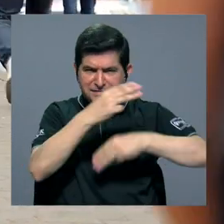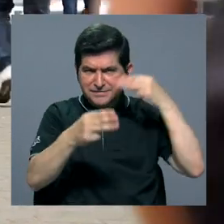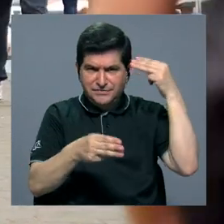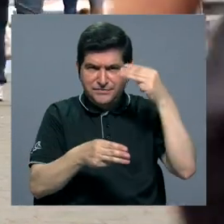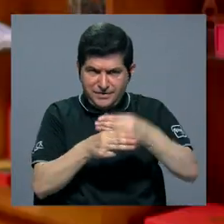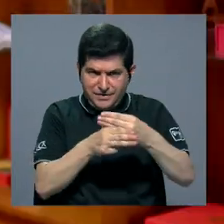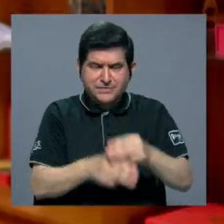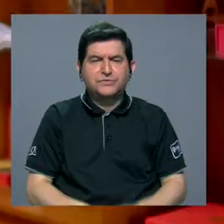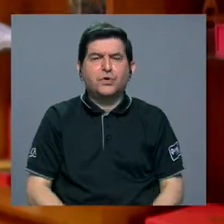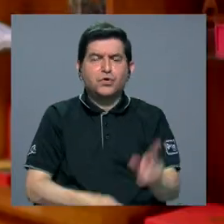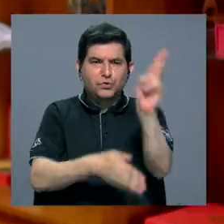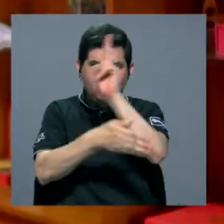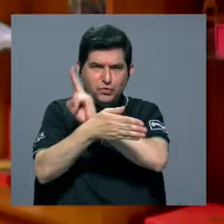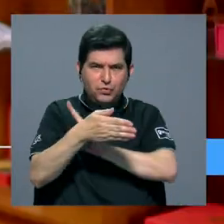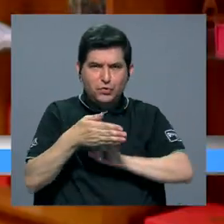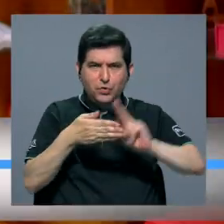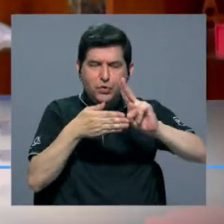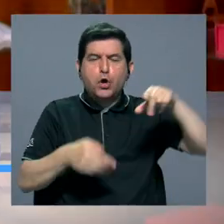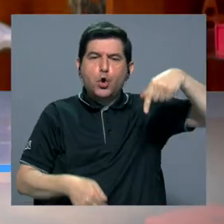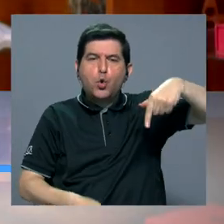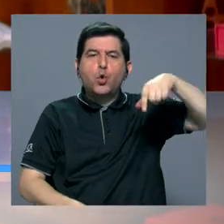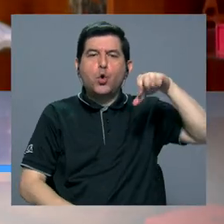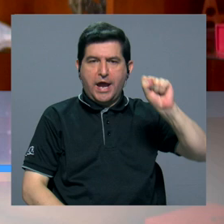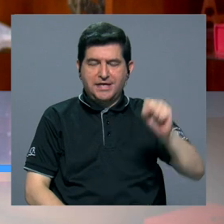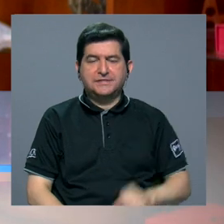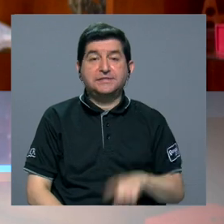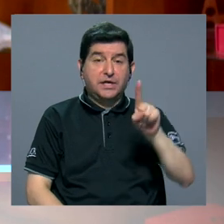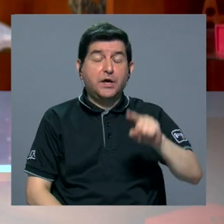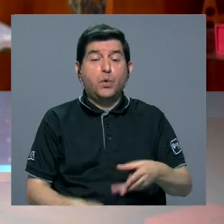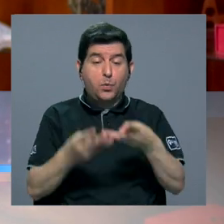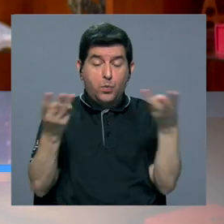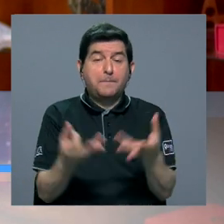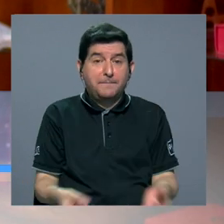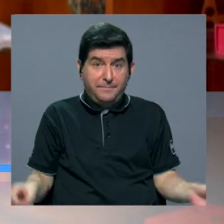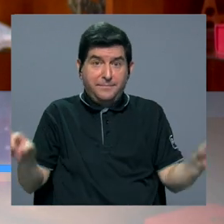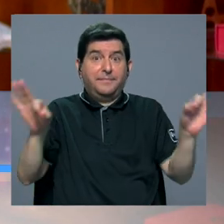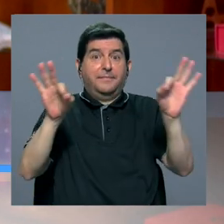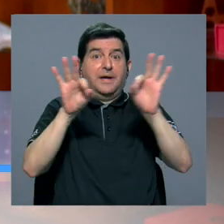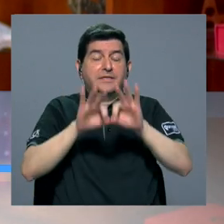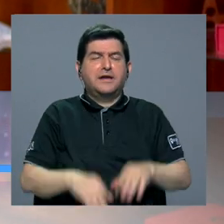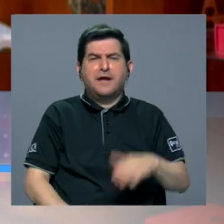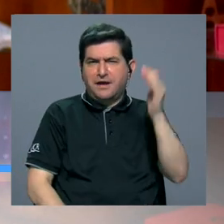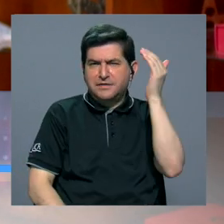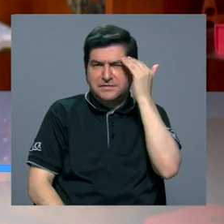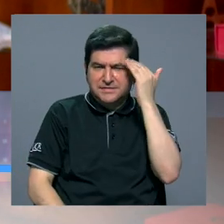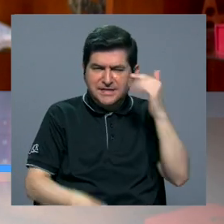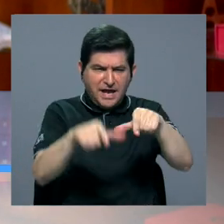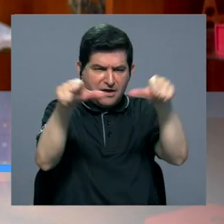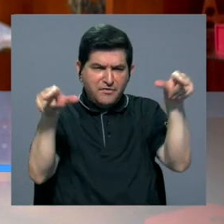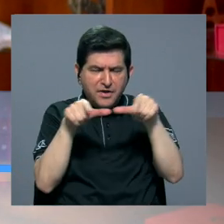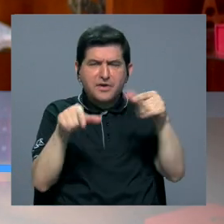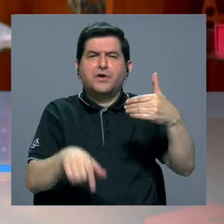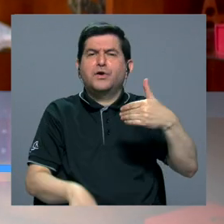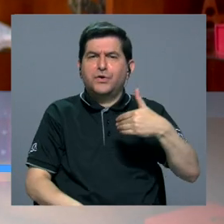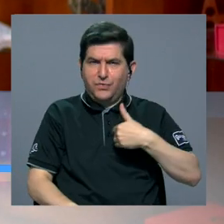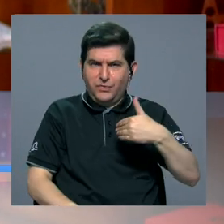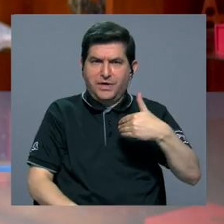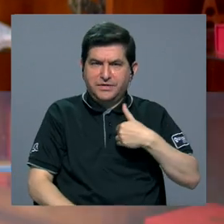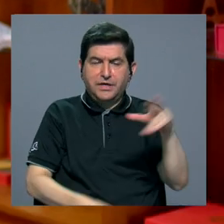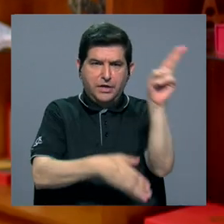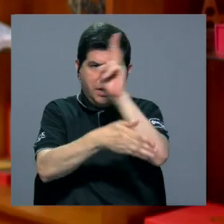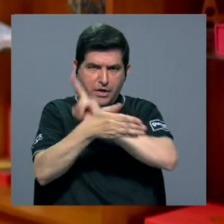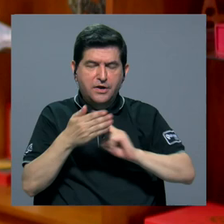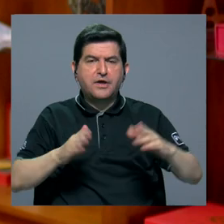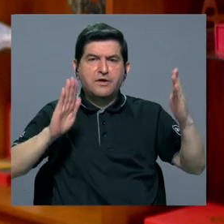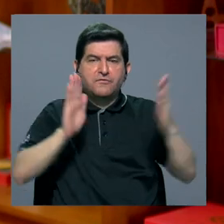mundial de universidades QS es un insumo muy importante para conocer la posición relativa de la